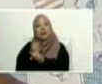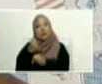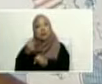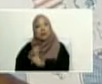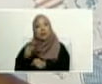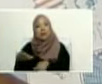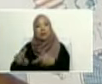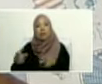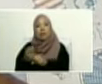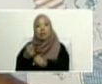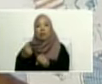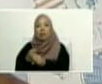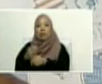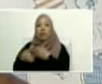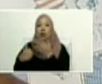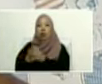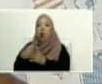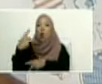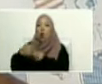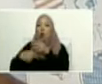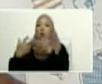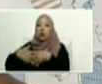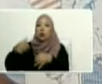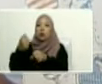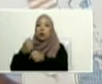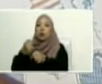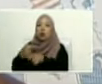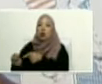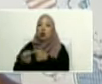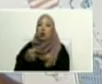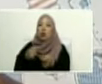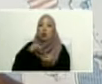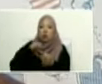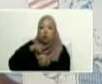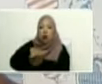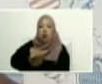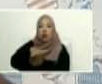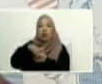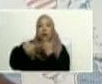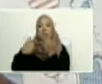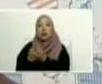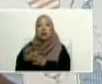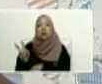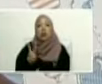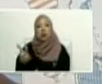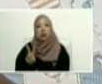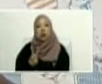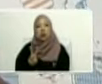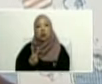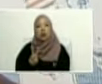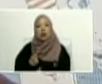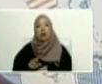entregando bloques de petróleo en el mar frente al Delta Amacuro. Aquí. Aquí.